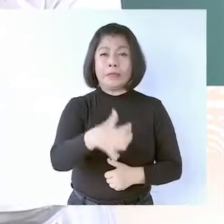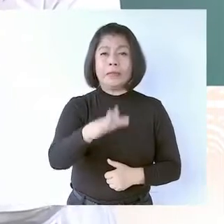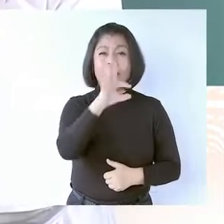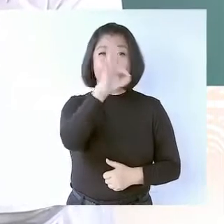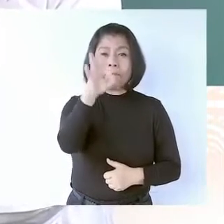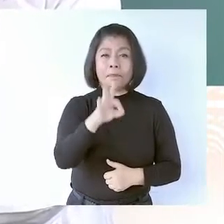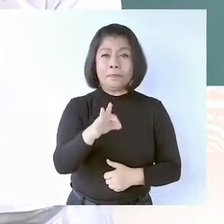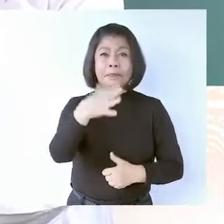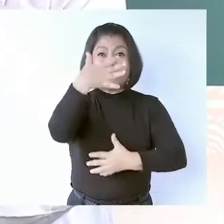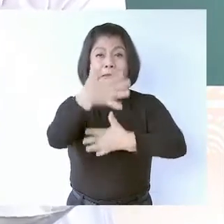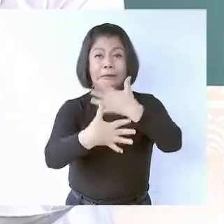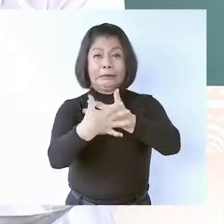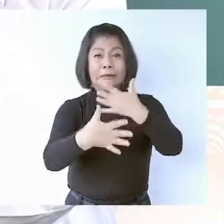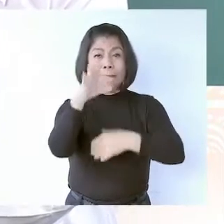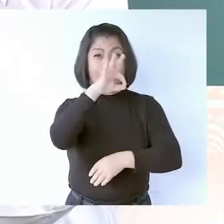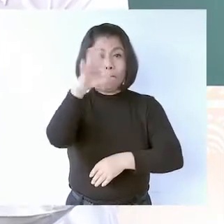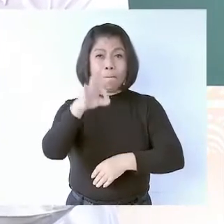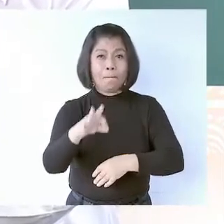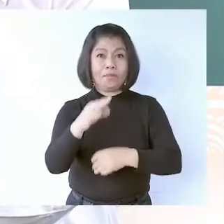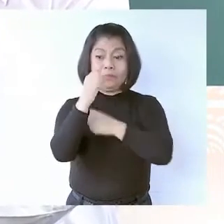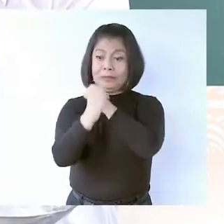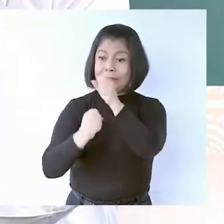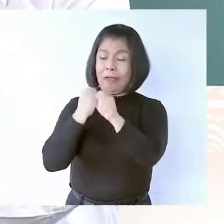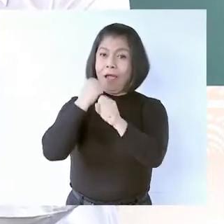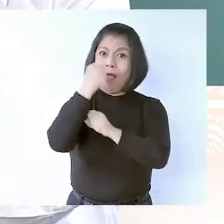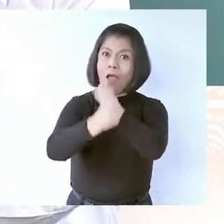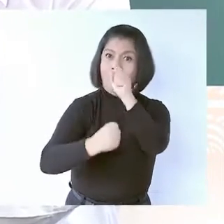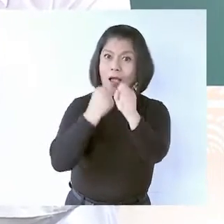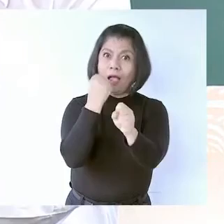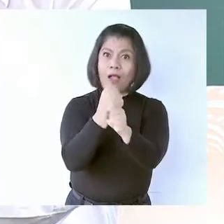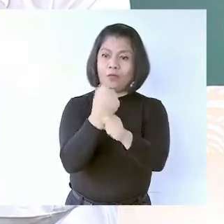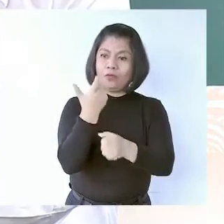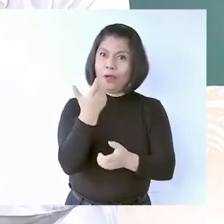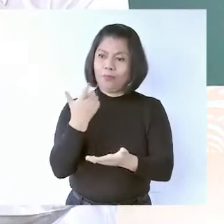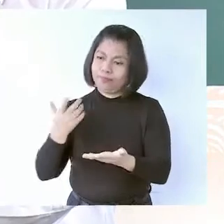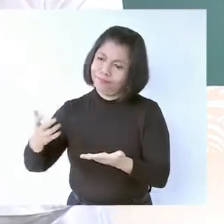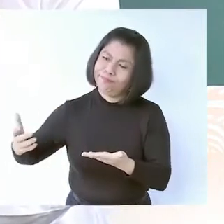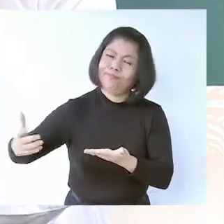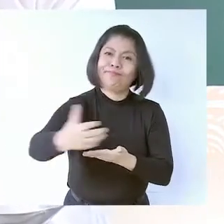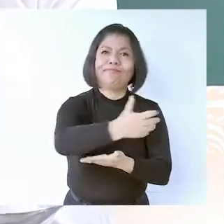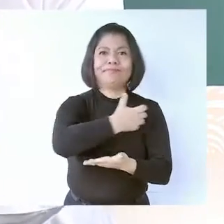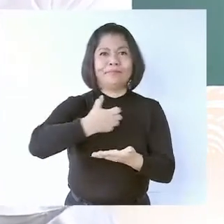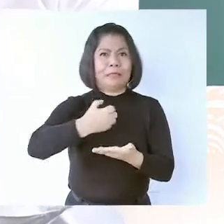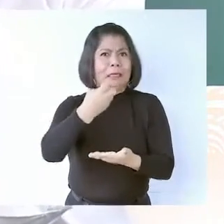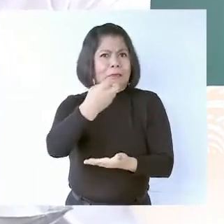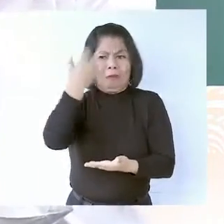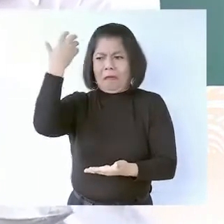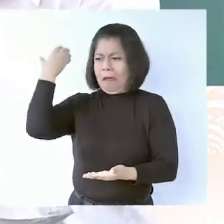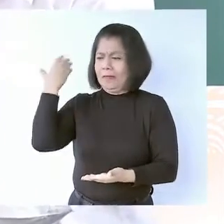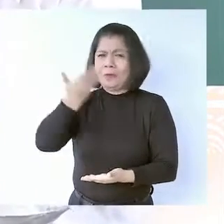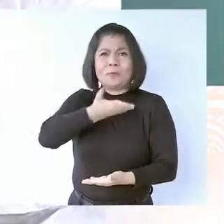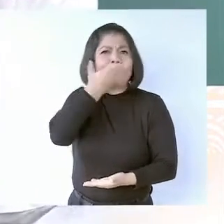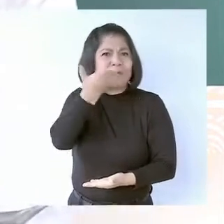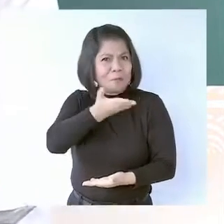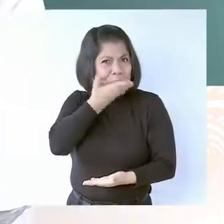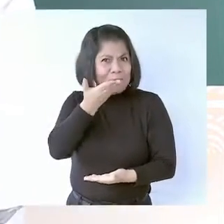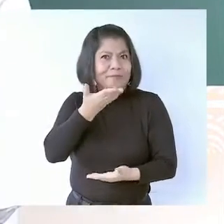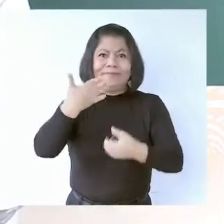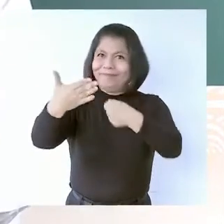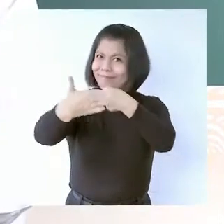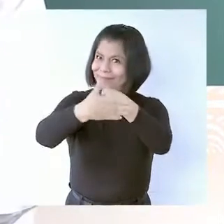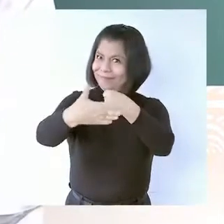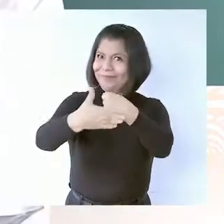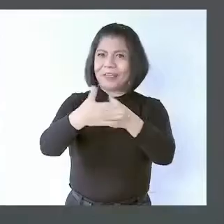porque eso ha caracterizado a Quintana Roo. Nosotros vamos a seguir ayudando, vamos a